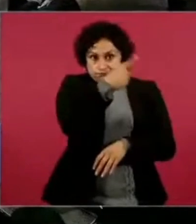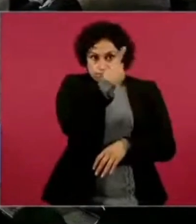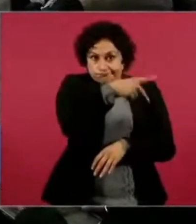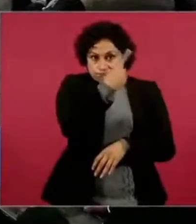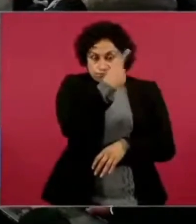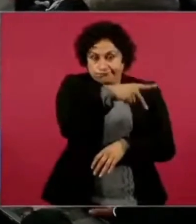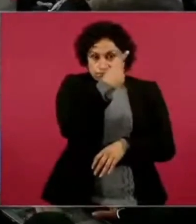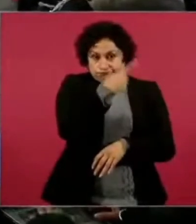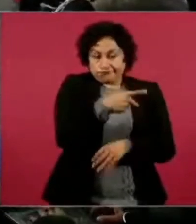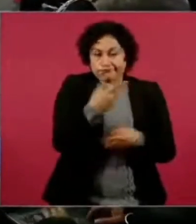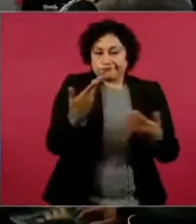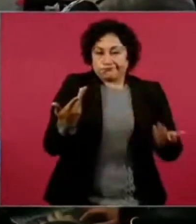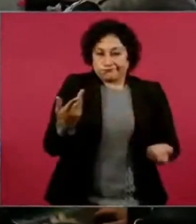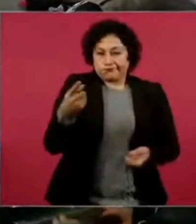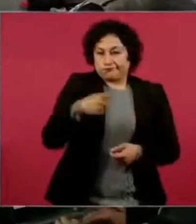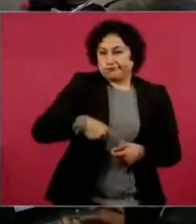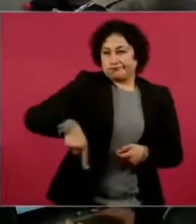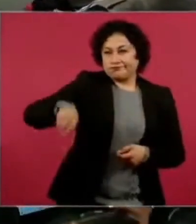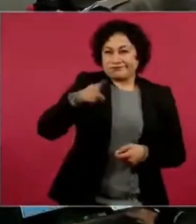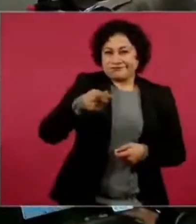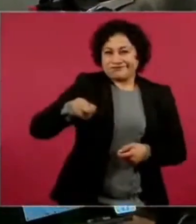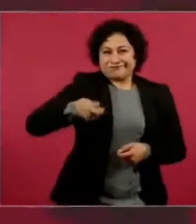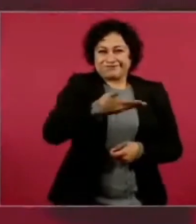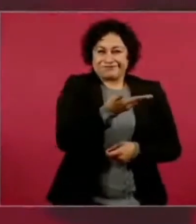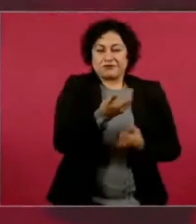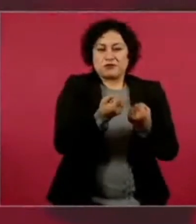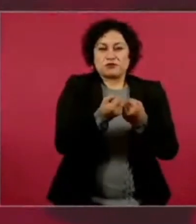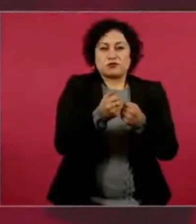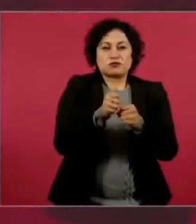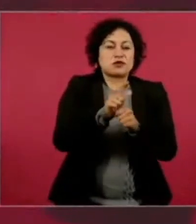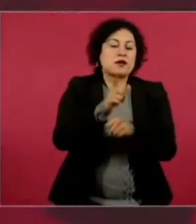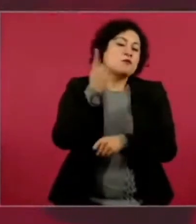de la llamada sociedad política.